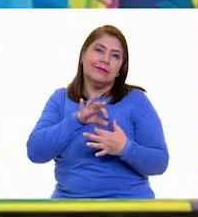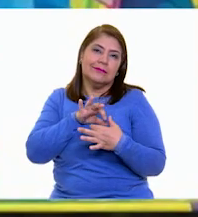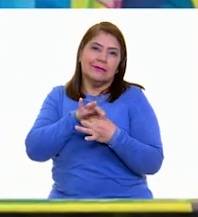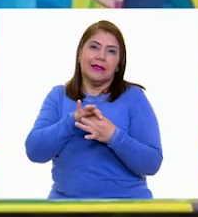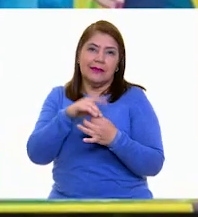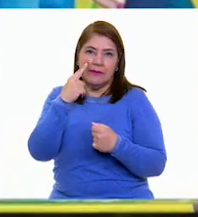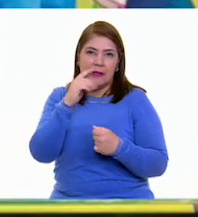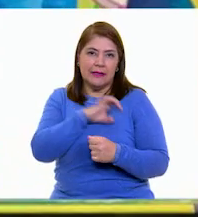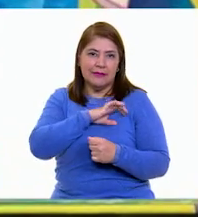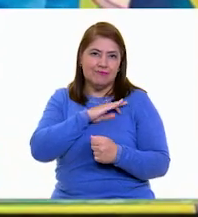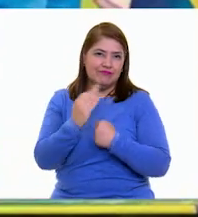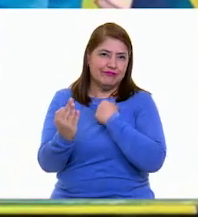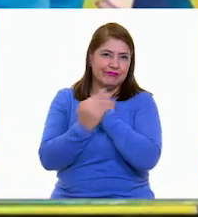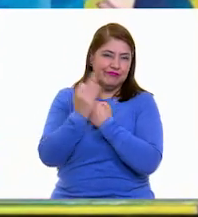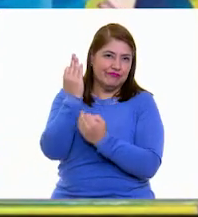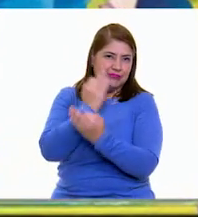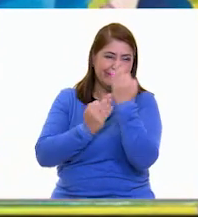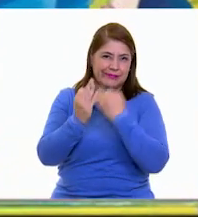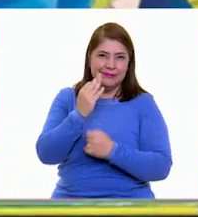protegidos y amados.